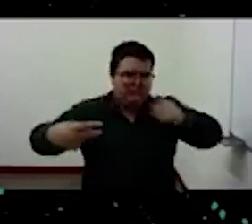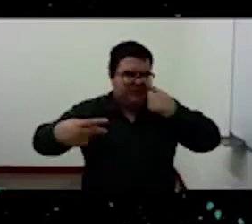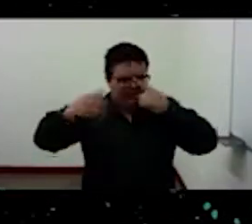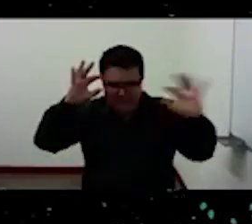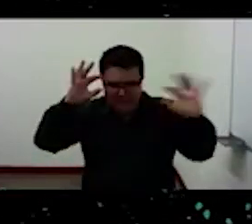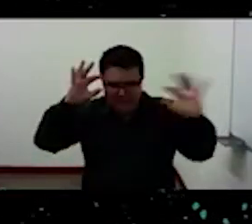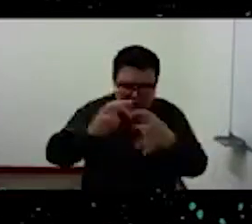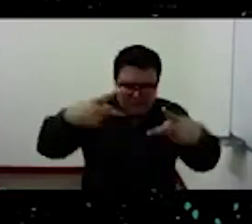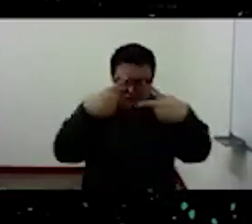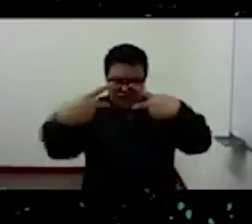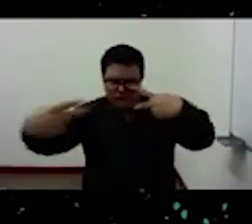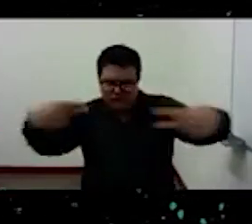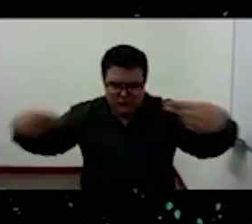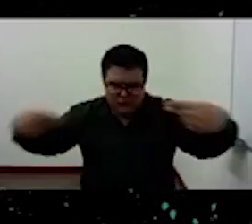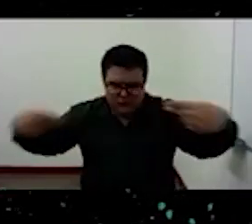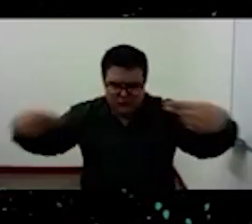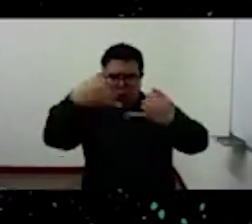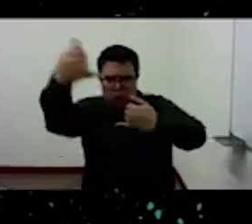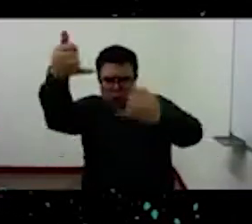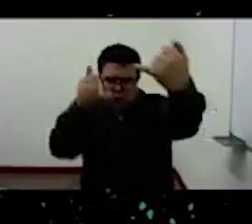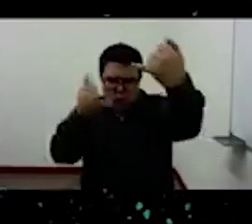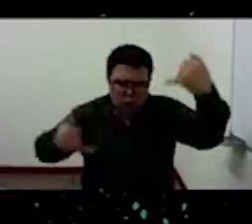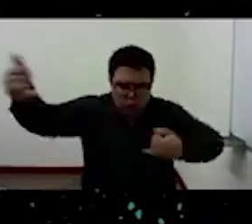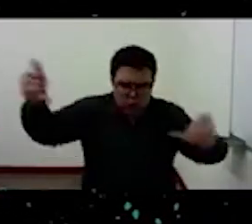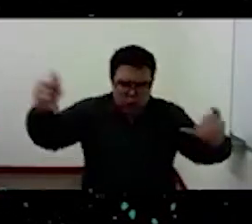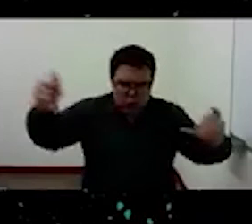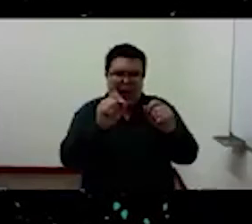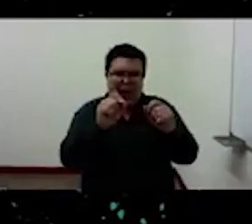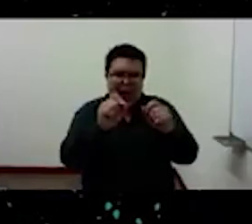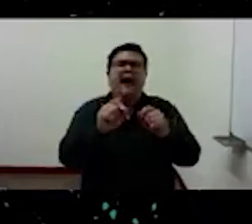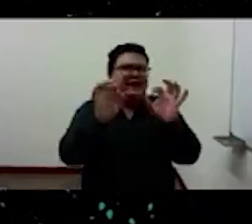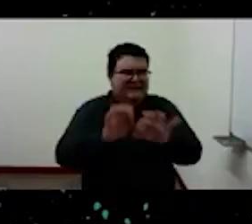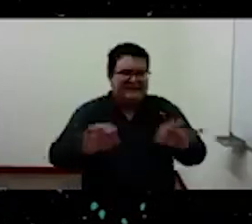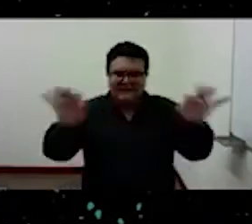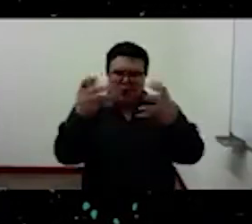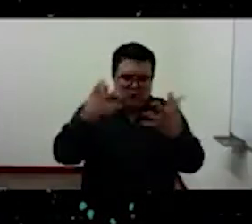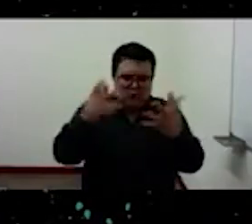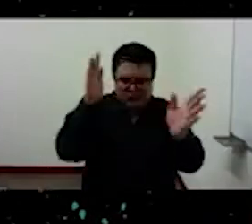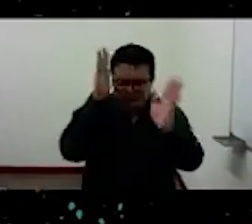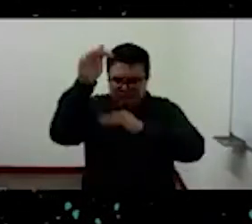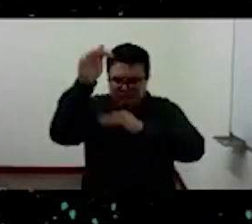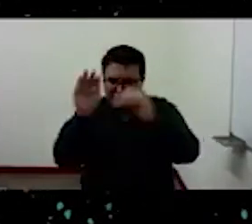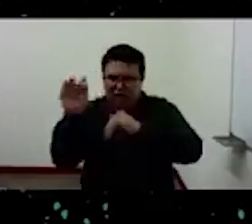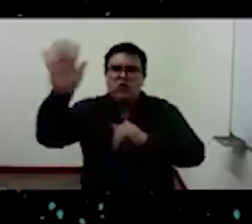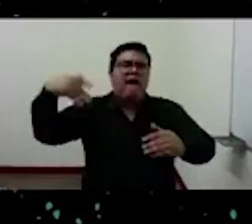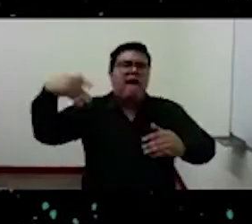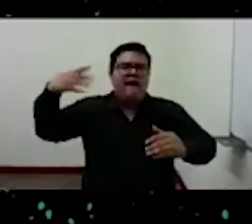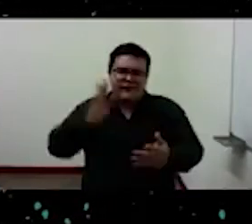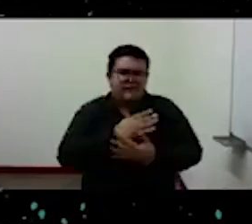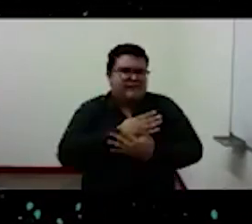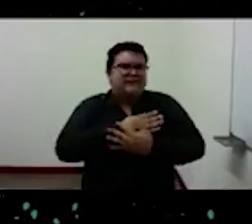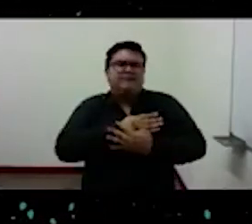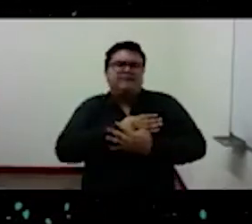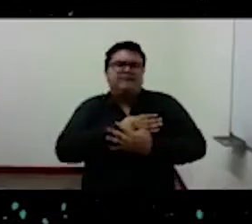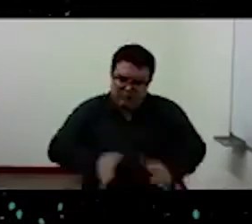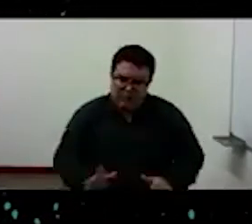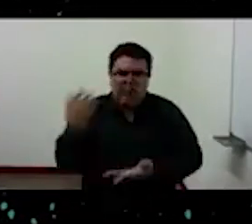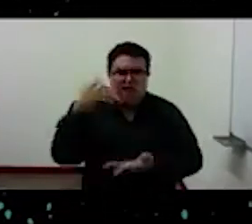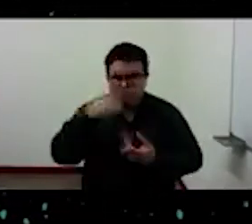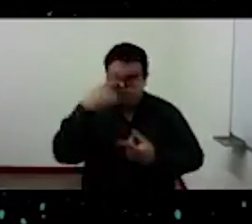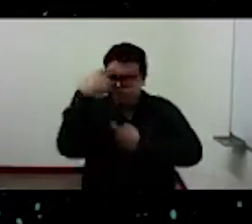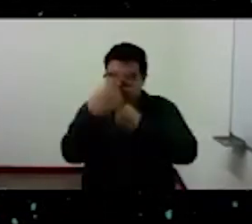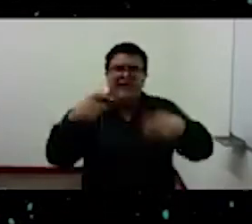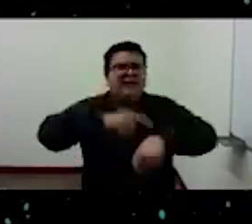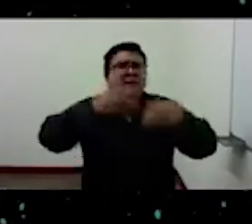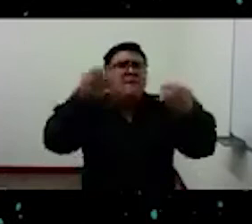profundidad, el punto de fuga y todo ese paradigma espaciotemporal renacentista que es una verdadera pérdida de tiempo en